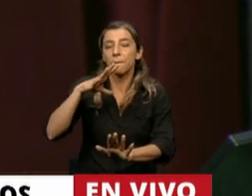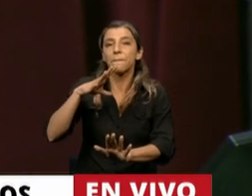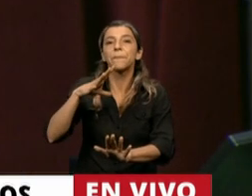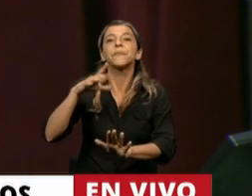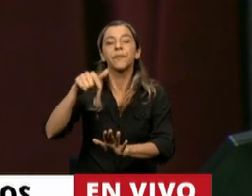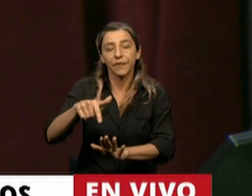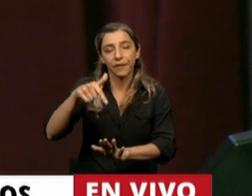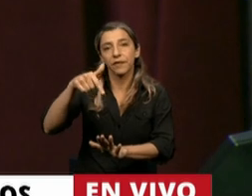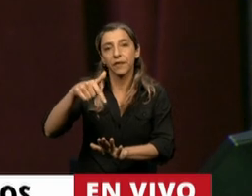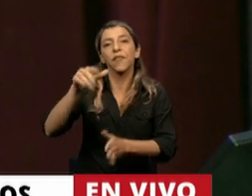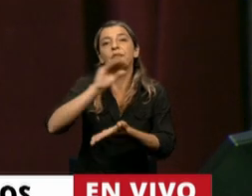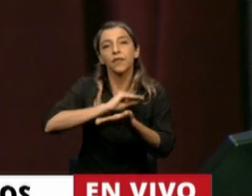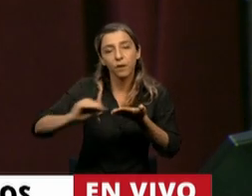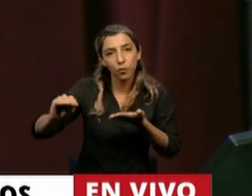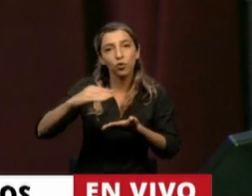sarghini